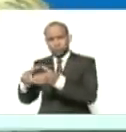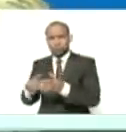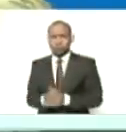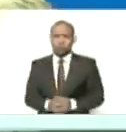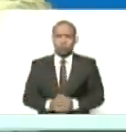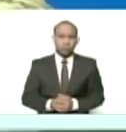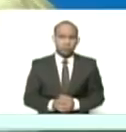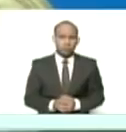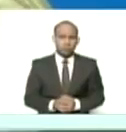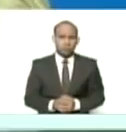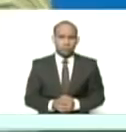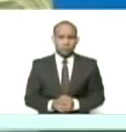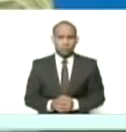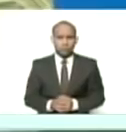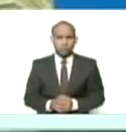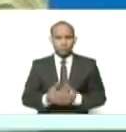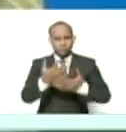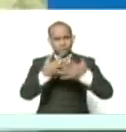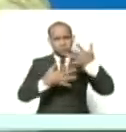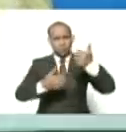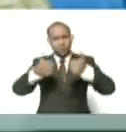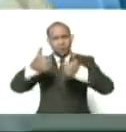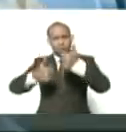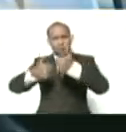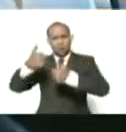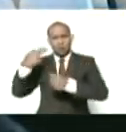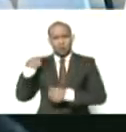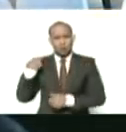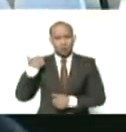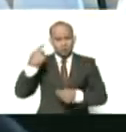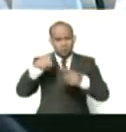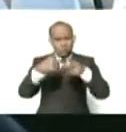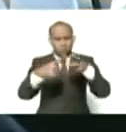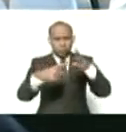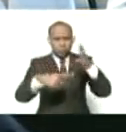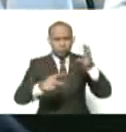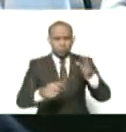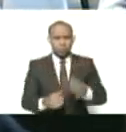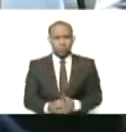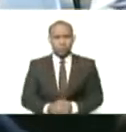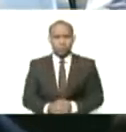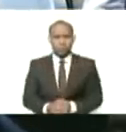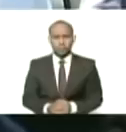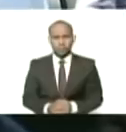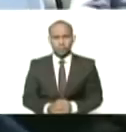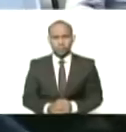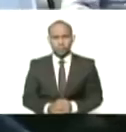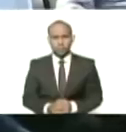Menéndez, almirante en jefa, compañeros, compañeras, Mervin Maldonado.